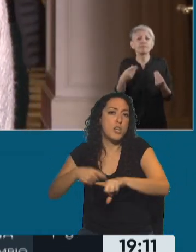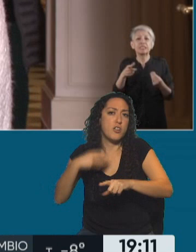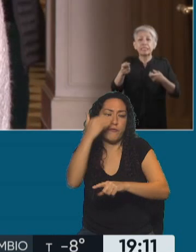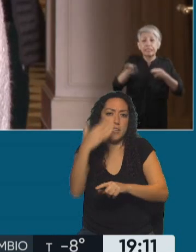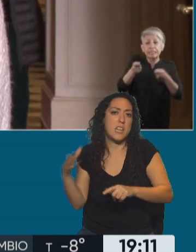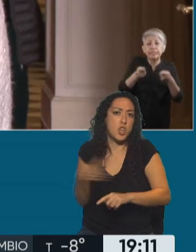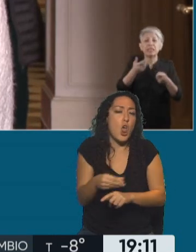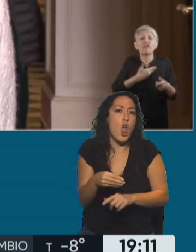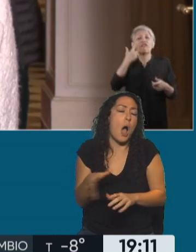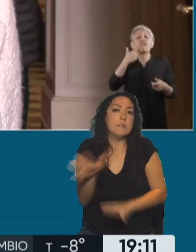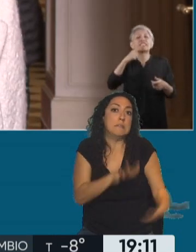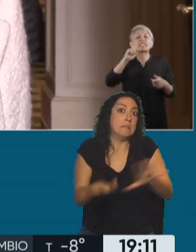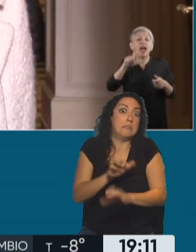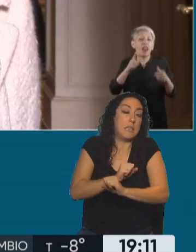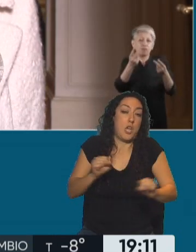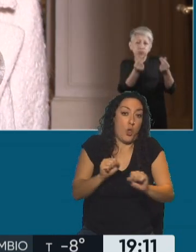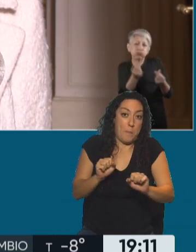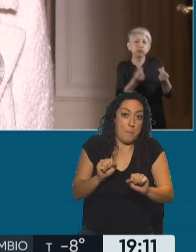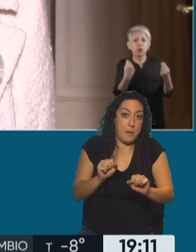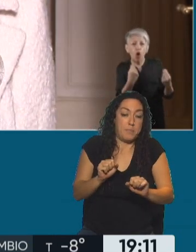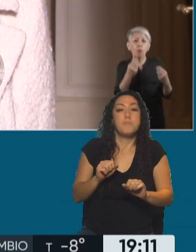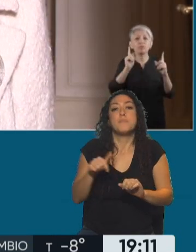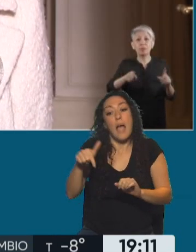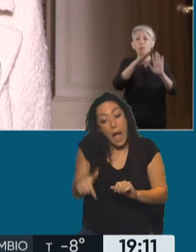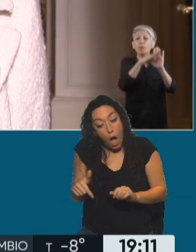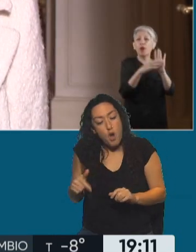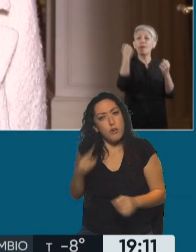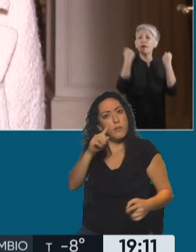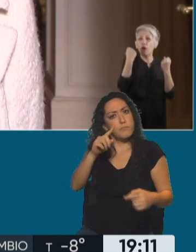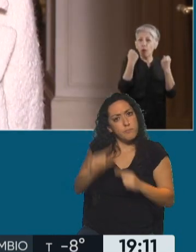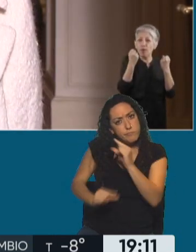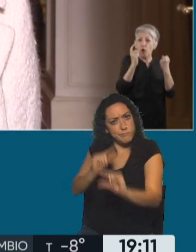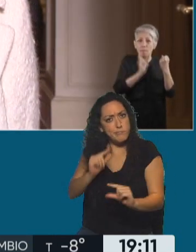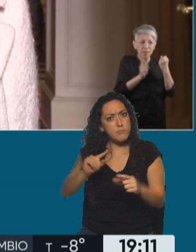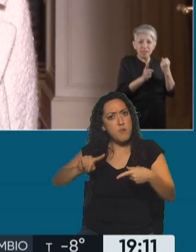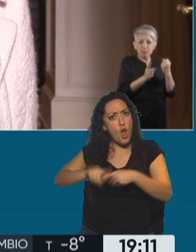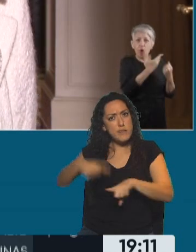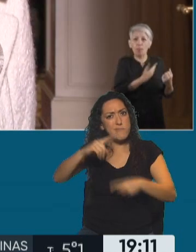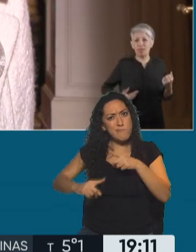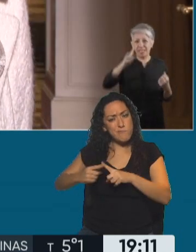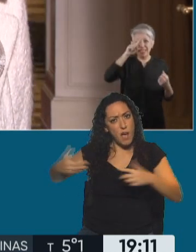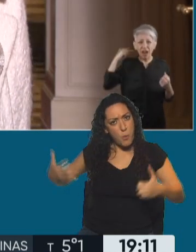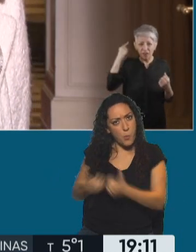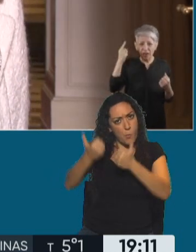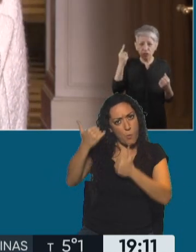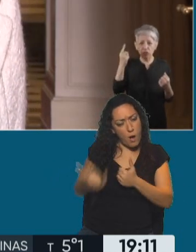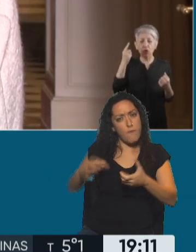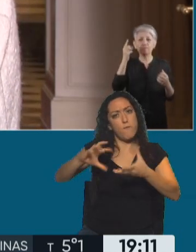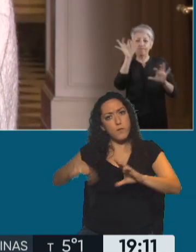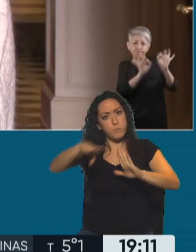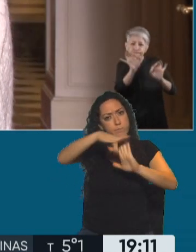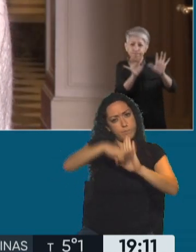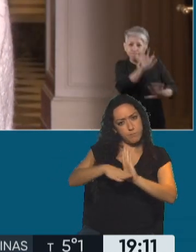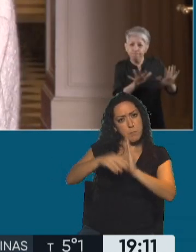sí... pueden poder generar un acuerdo, un consenso político, ¿no? Político en los términos y condiciones para